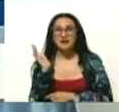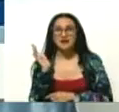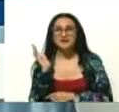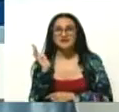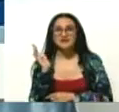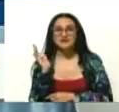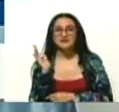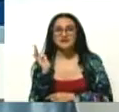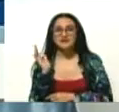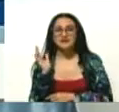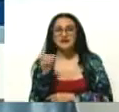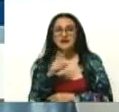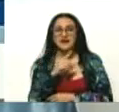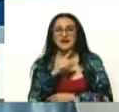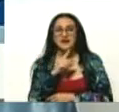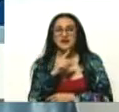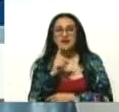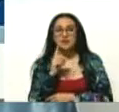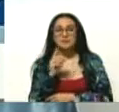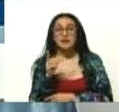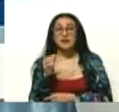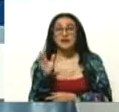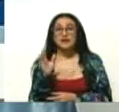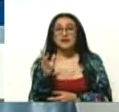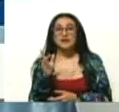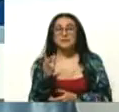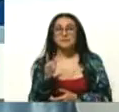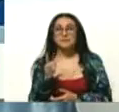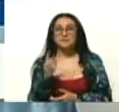creado con el nombre de Pedofilia es Crimen.